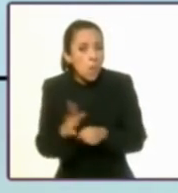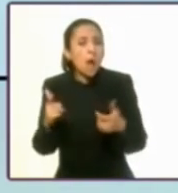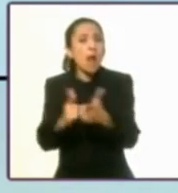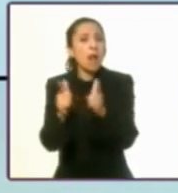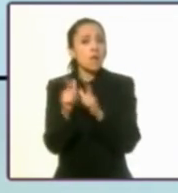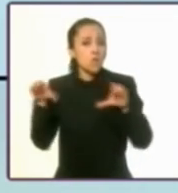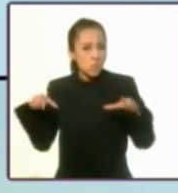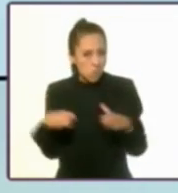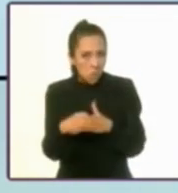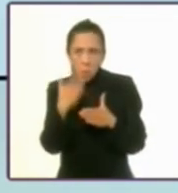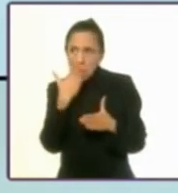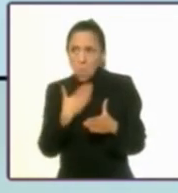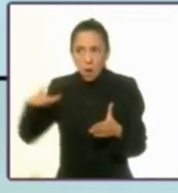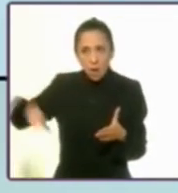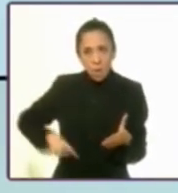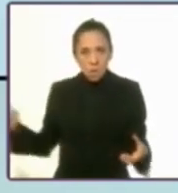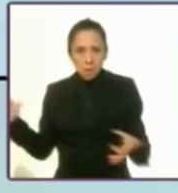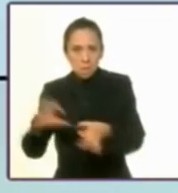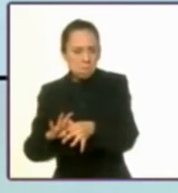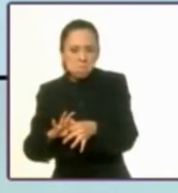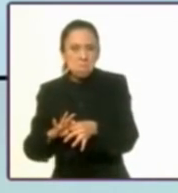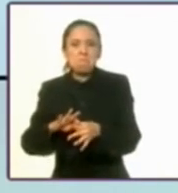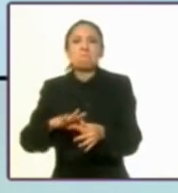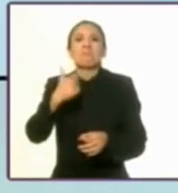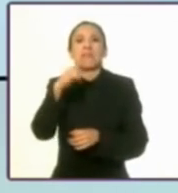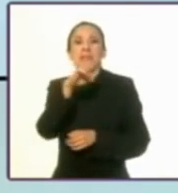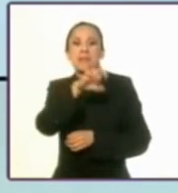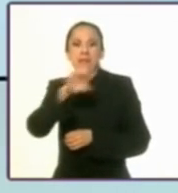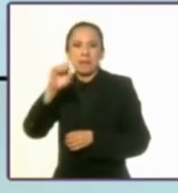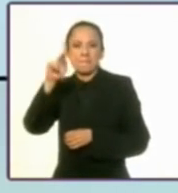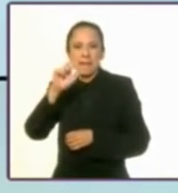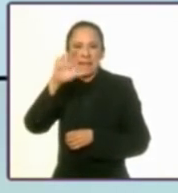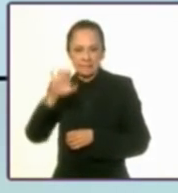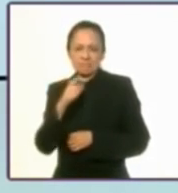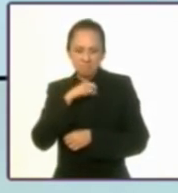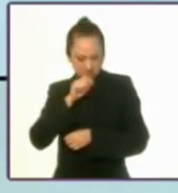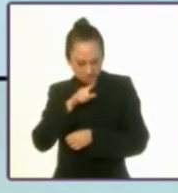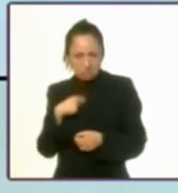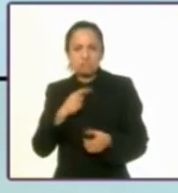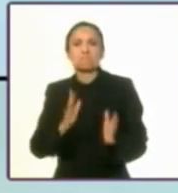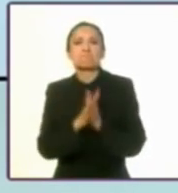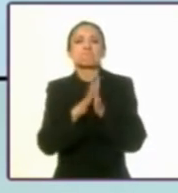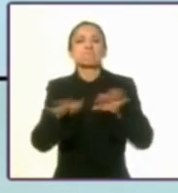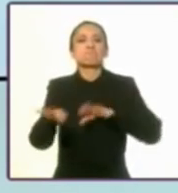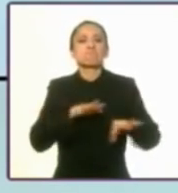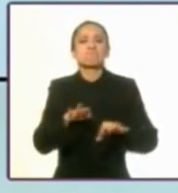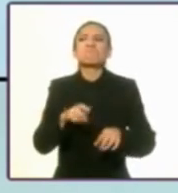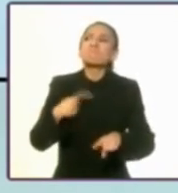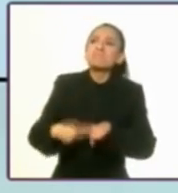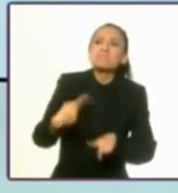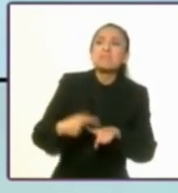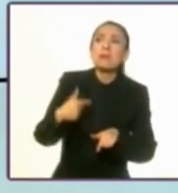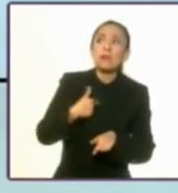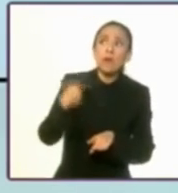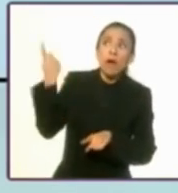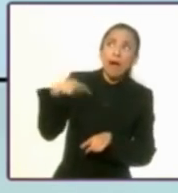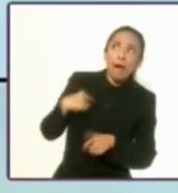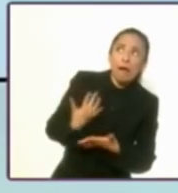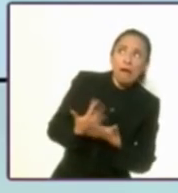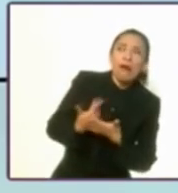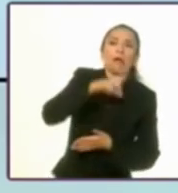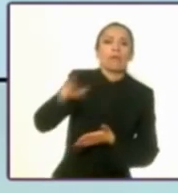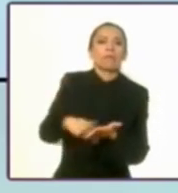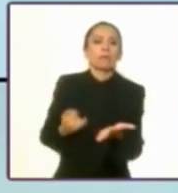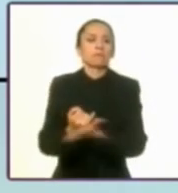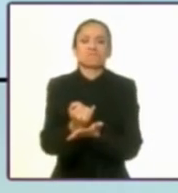pero también he sido servidora pública no tengo compromisos que me impidan tomar decisiones y no vengo a gobernar desde una